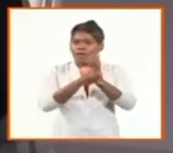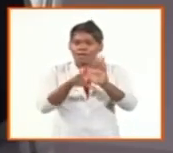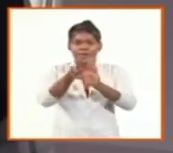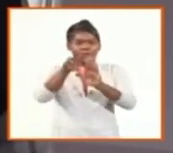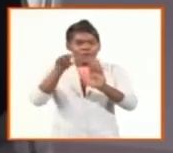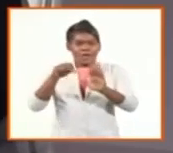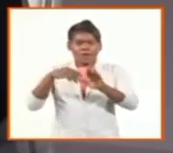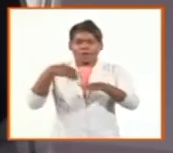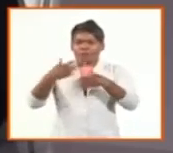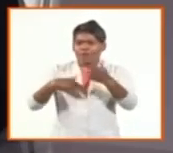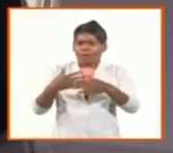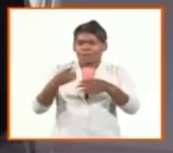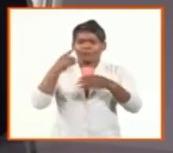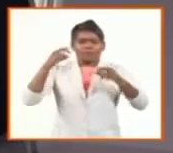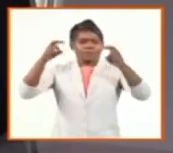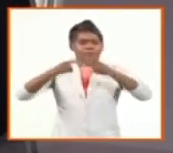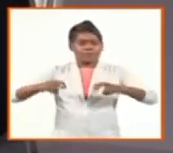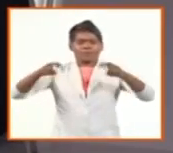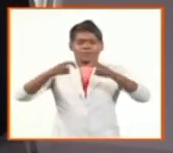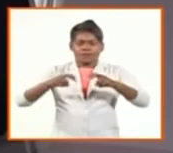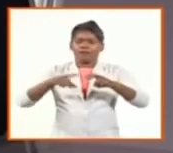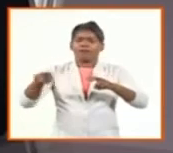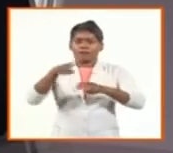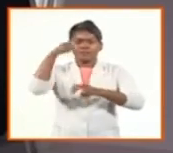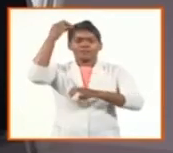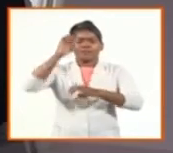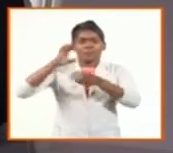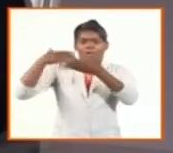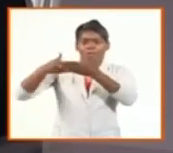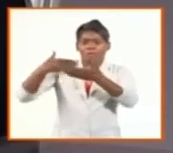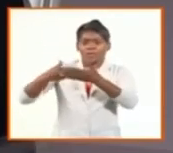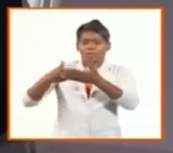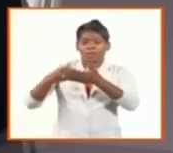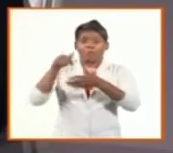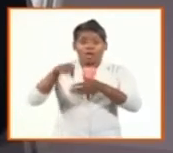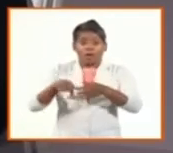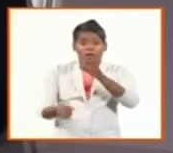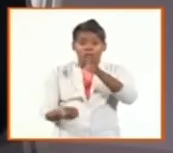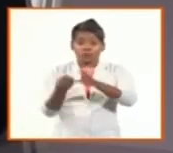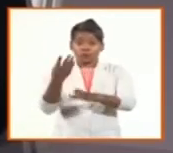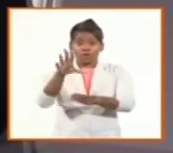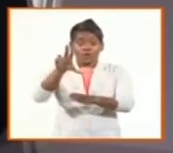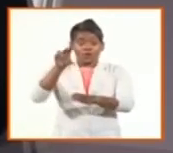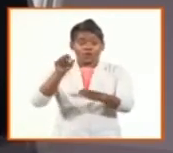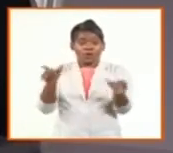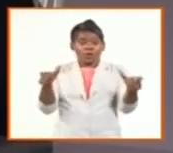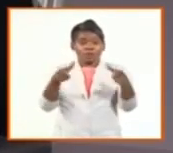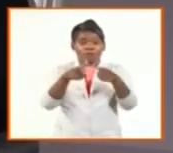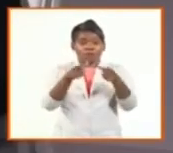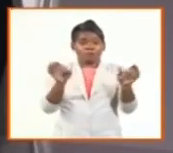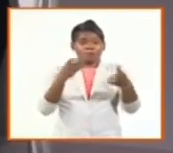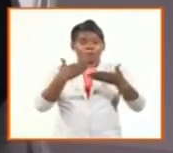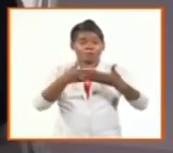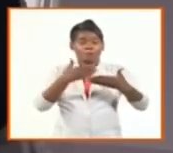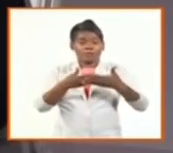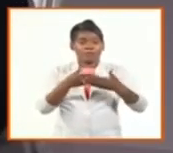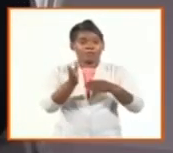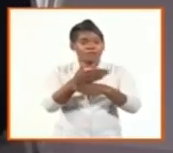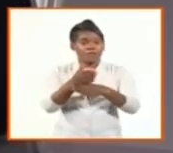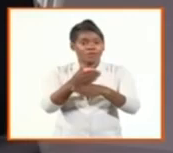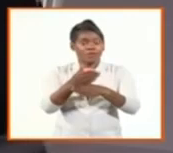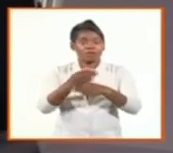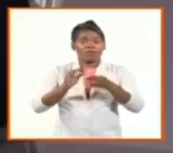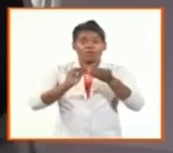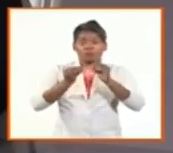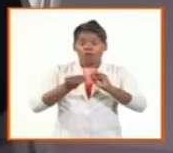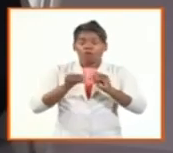conoces, estamos rozando las 2.000 micro, pequeñas y medianas empresas, o sea, con estos nuevos actores del mes de septiembre del año